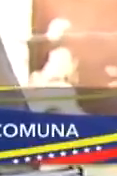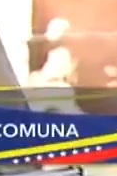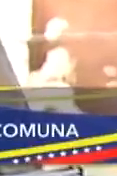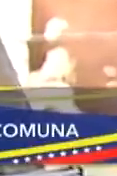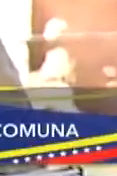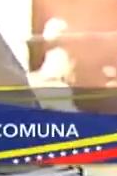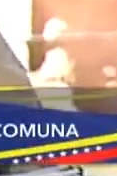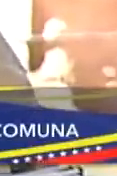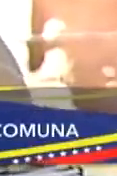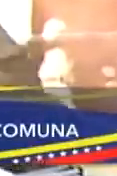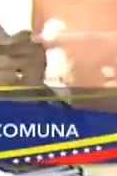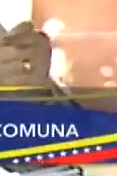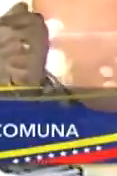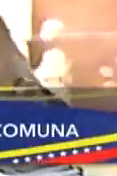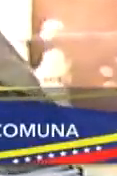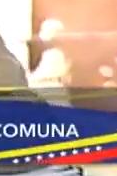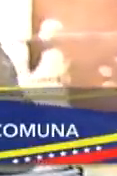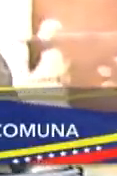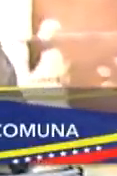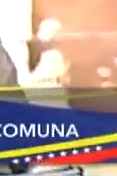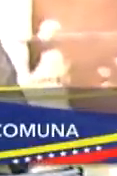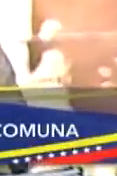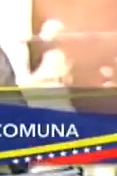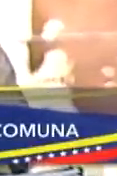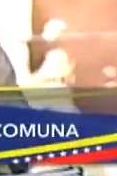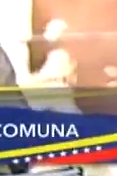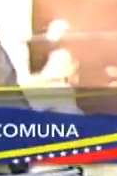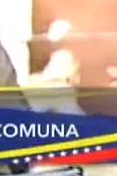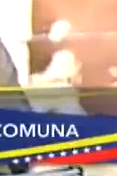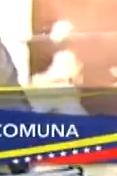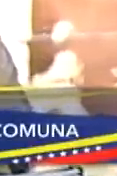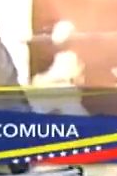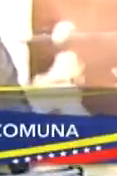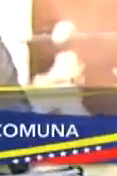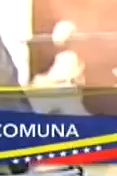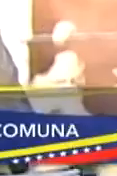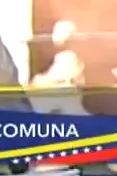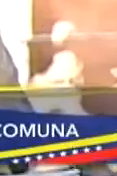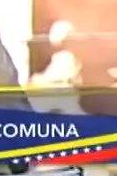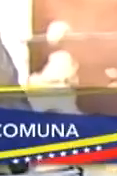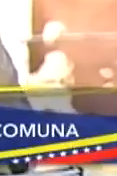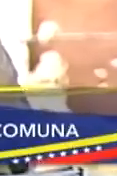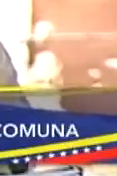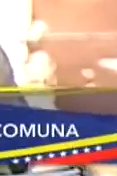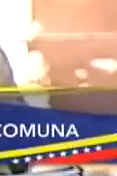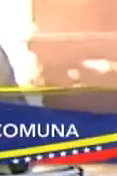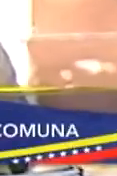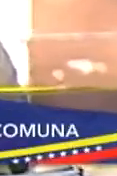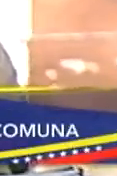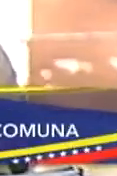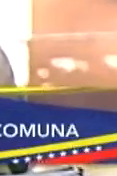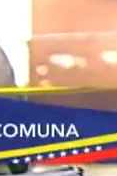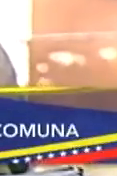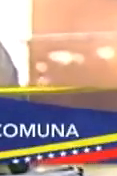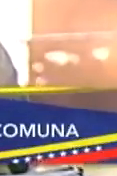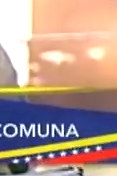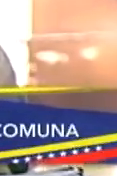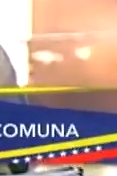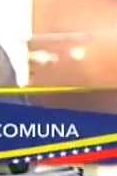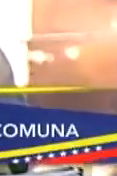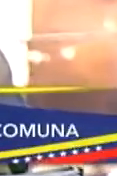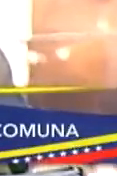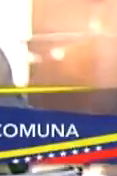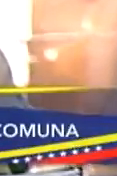y ministras, debemos ir a la raíz, debemos radicalizarnos. Y radicalizarse